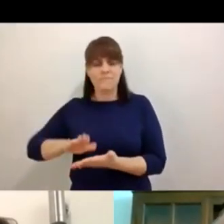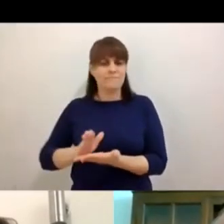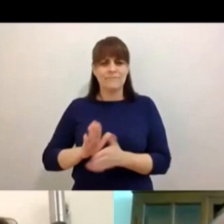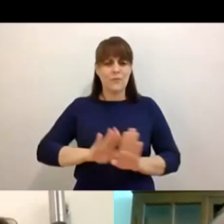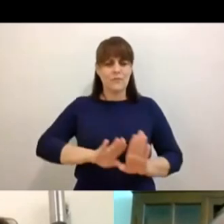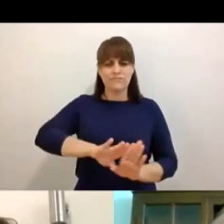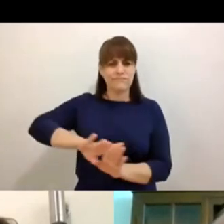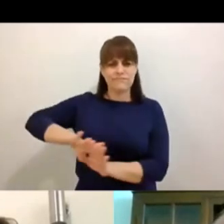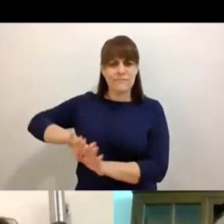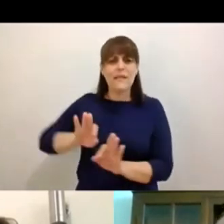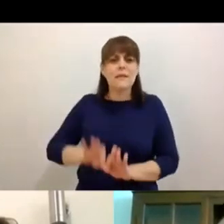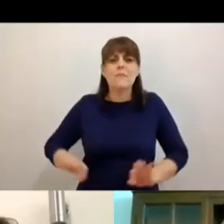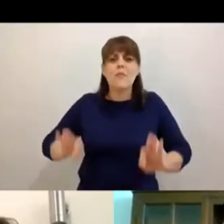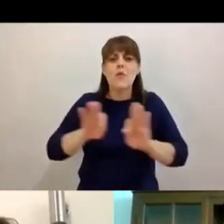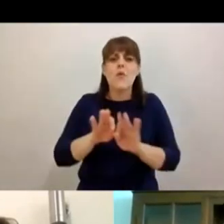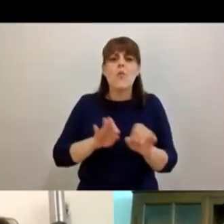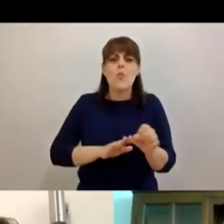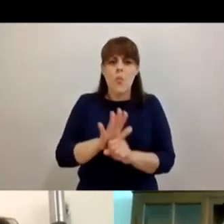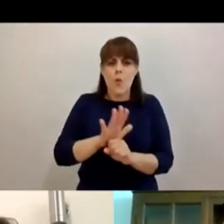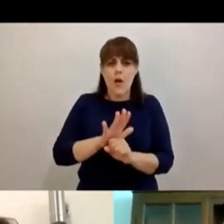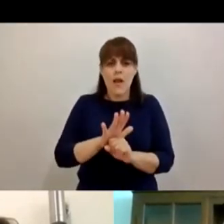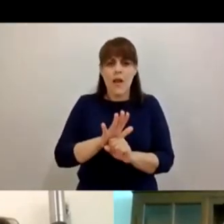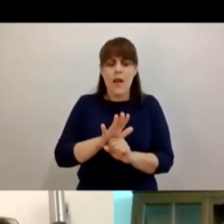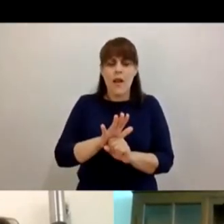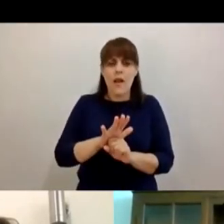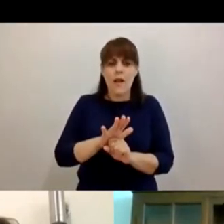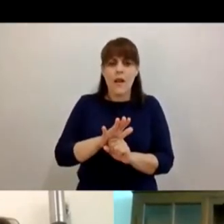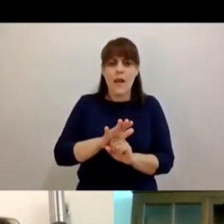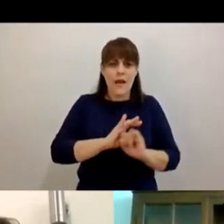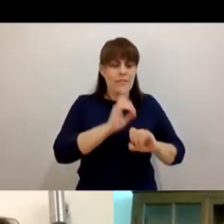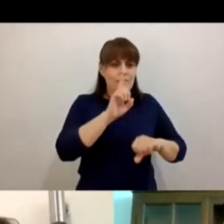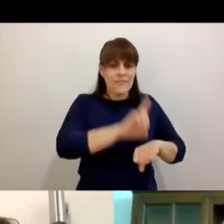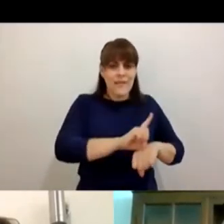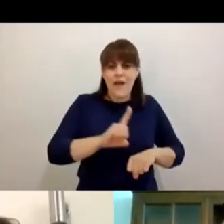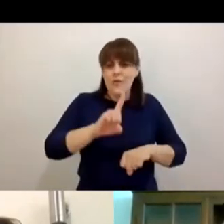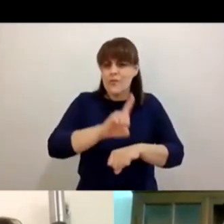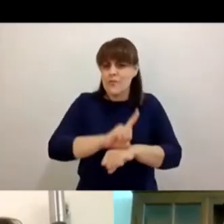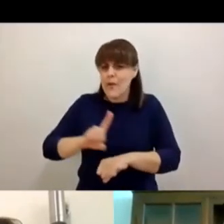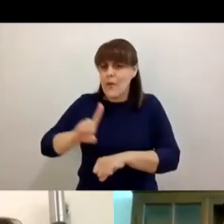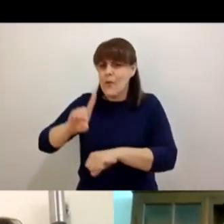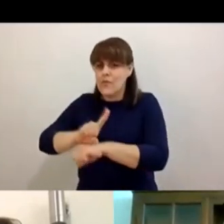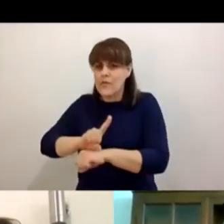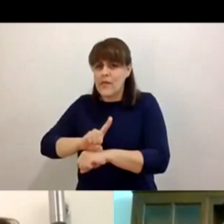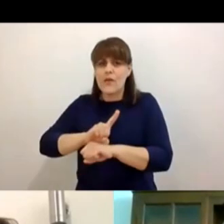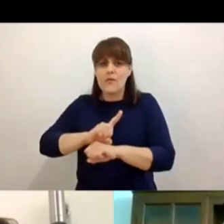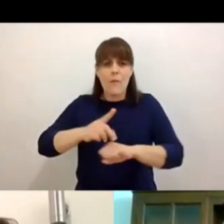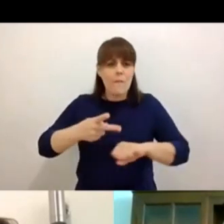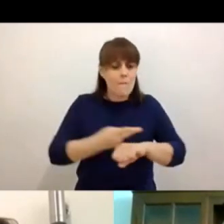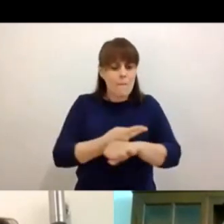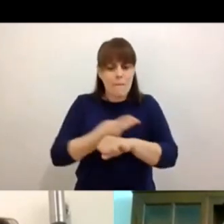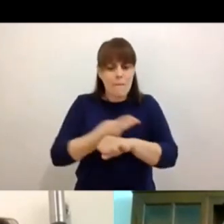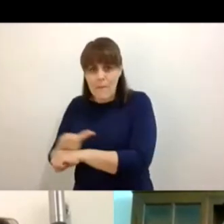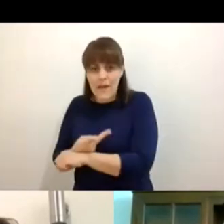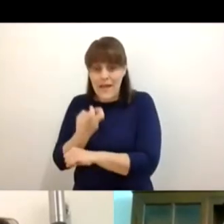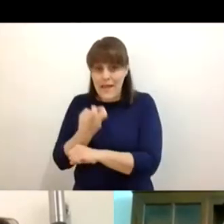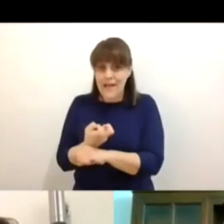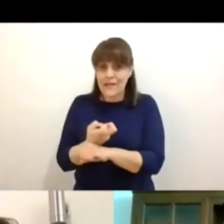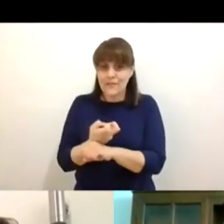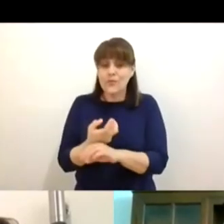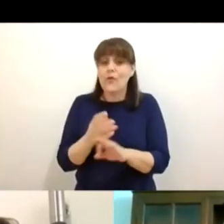los hechos jurídicos se configuran en los actos de cada día, cómo nos acercamos, ¿no?, a los